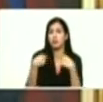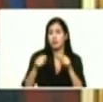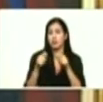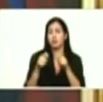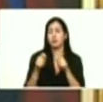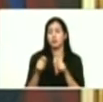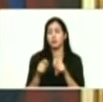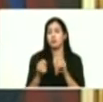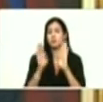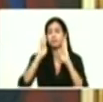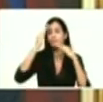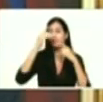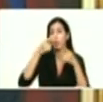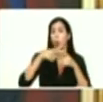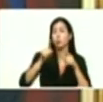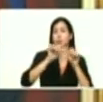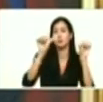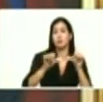que tomarlas en cuenta